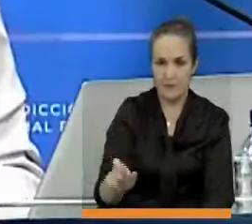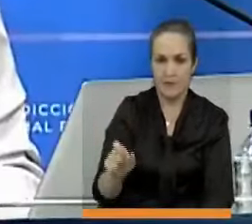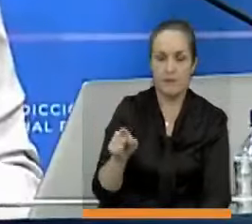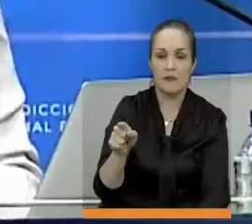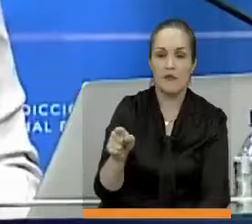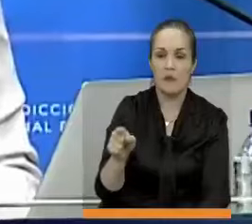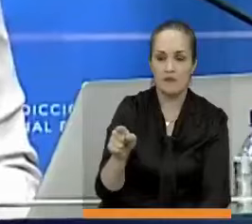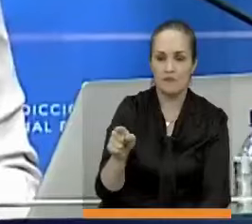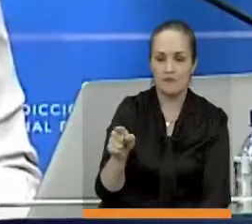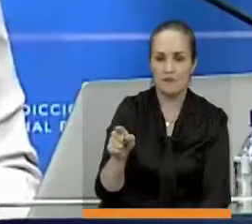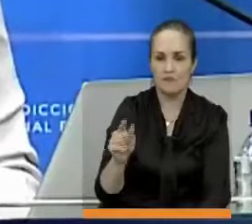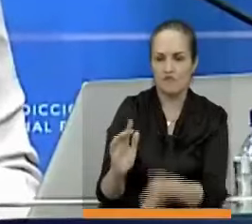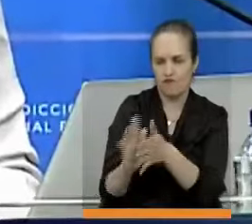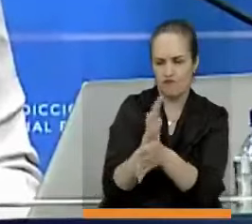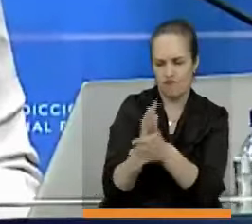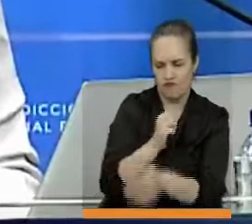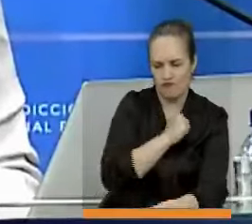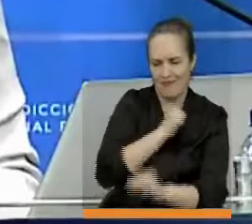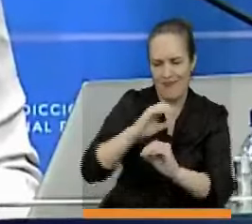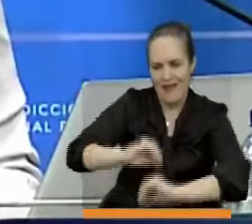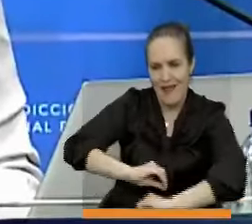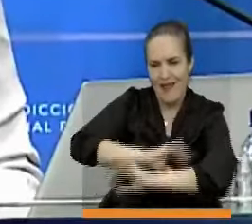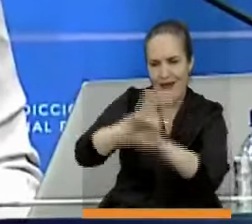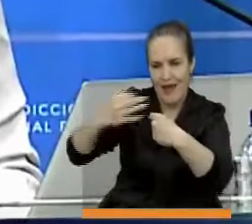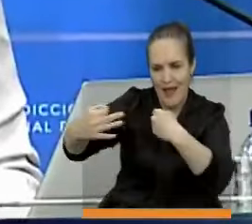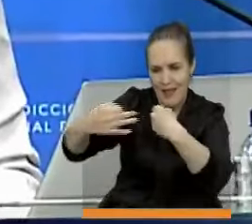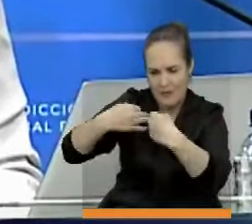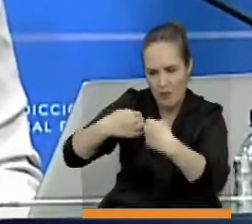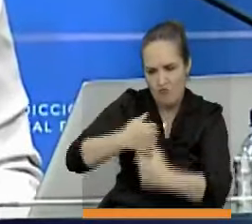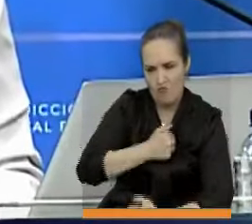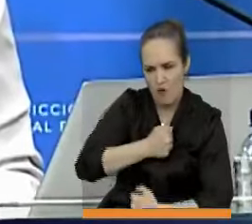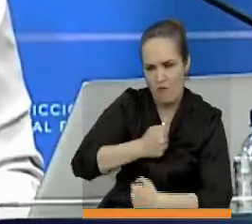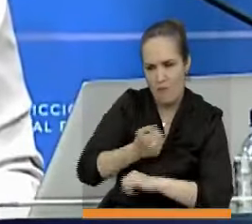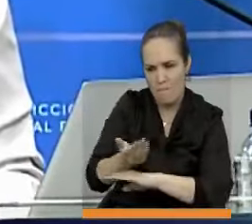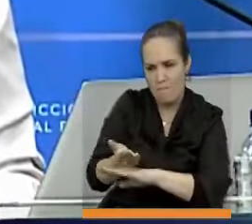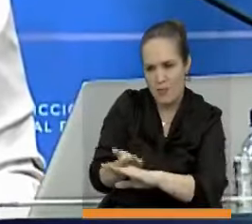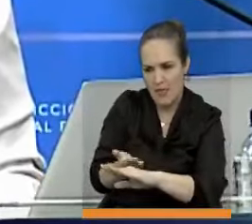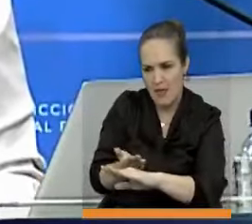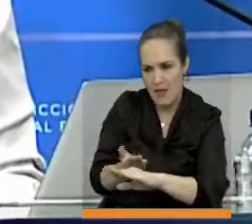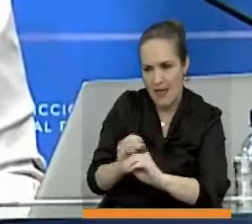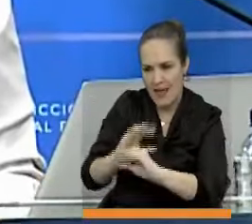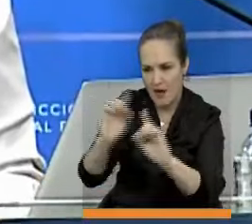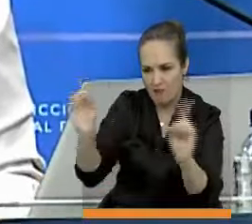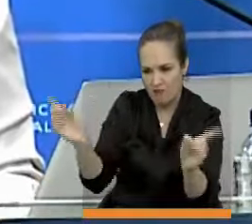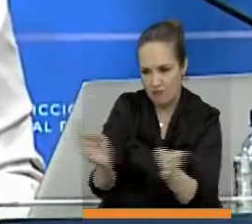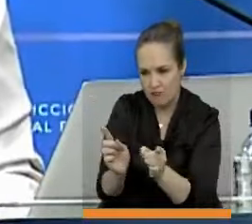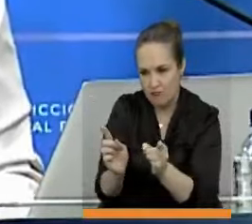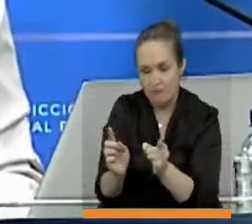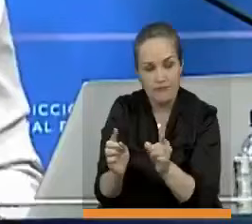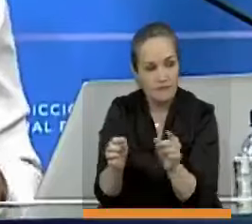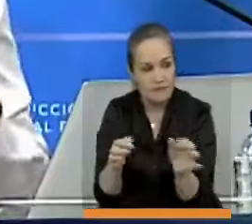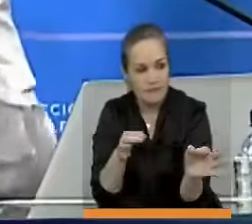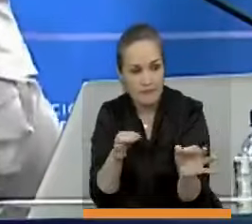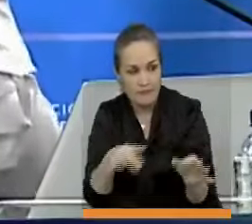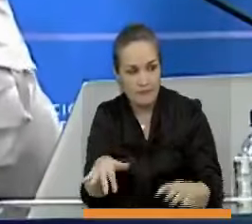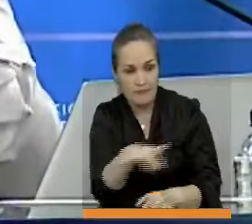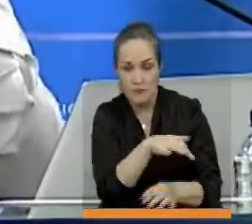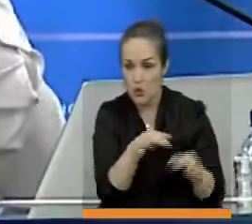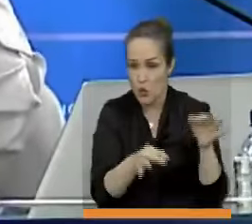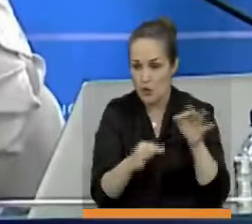eh sírvase de manera clara y expresa ante esta magistratura eh